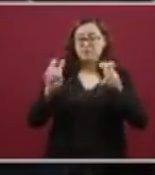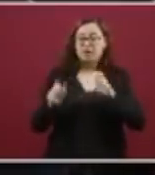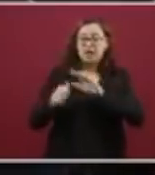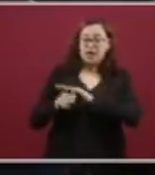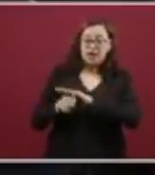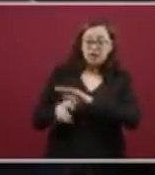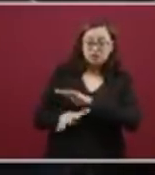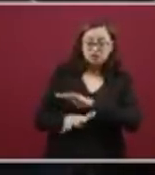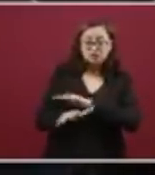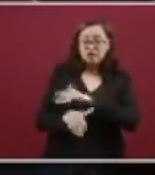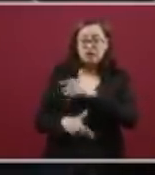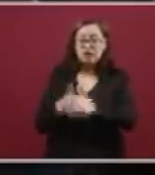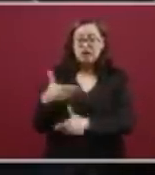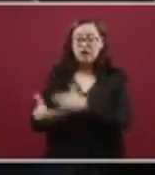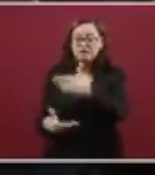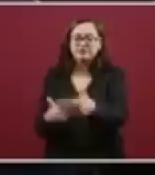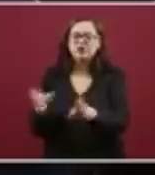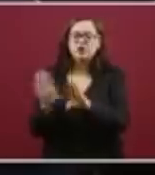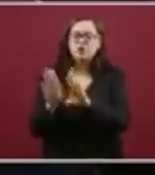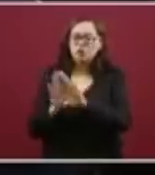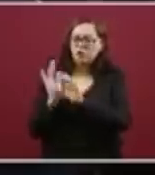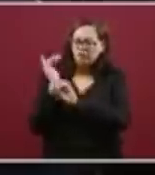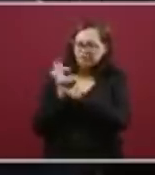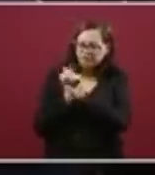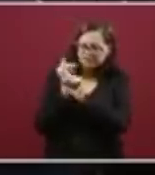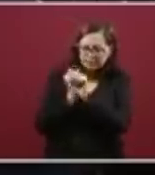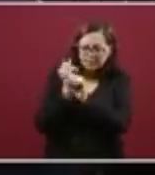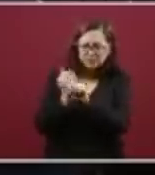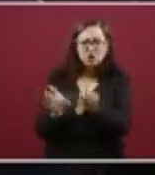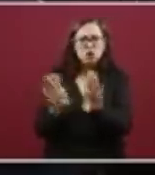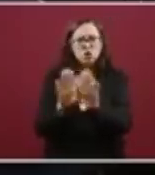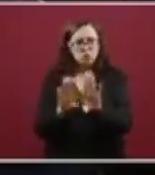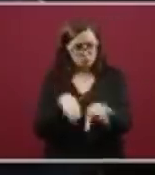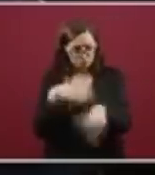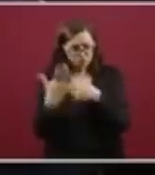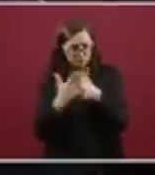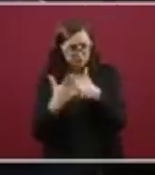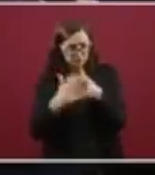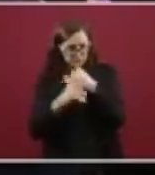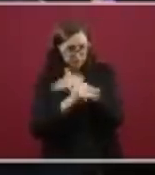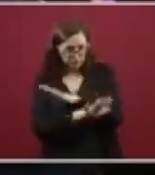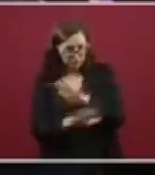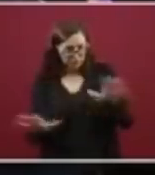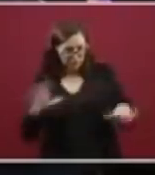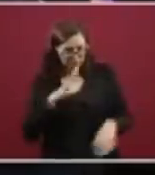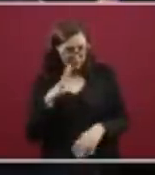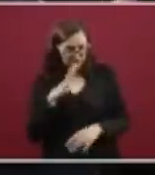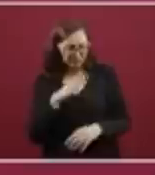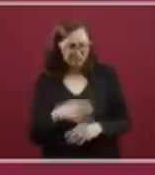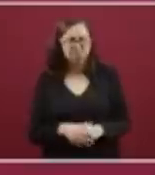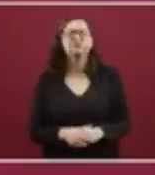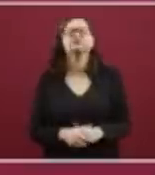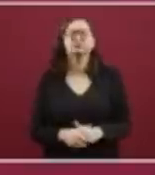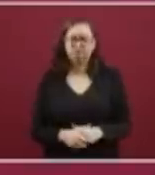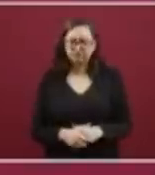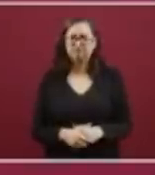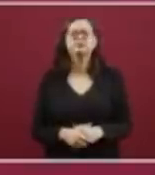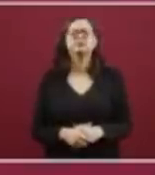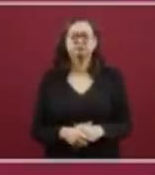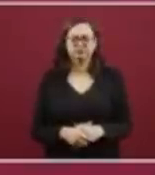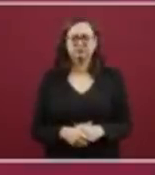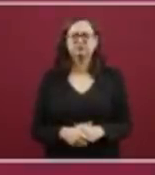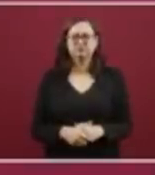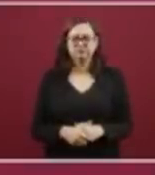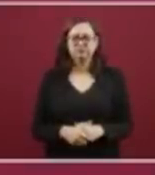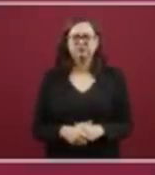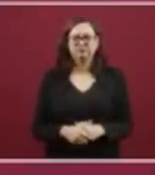avanzando las investigaciones, porque es precisamente de lo que se está diciendo. Sí, se va a informar. Yo espero